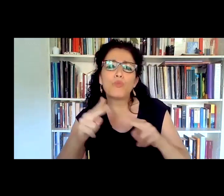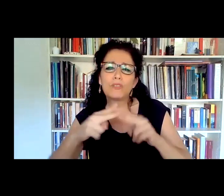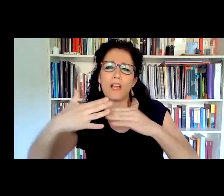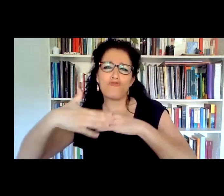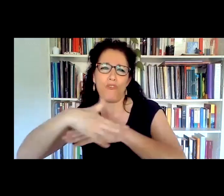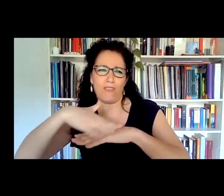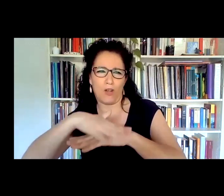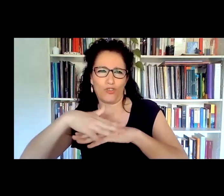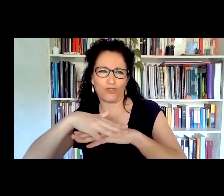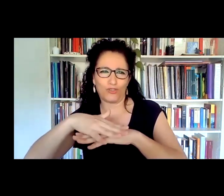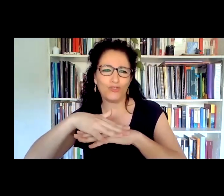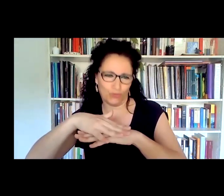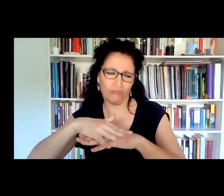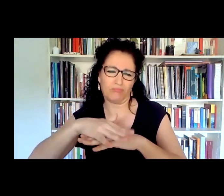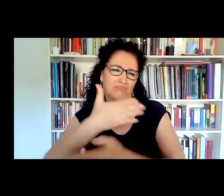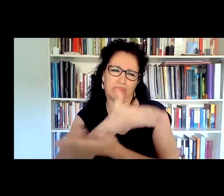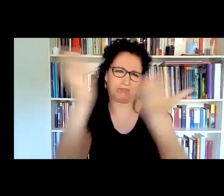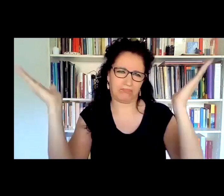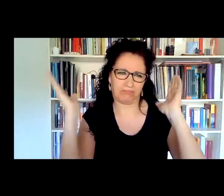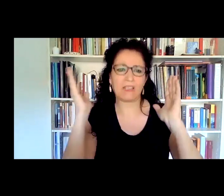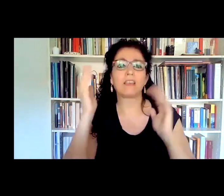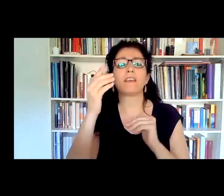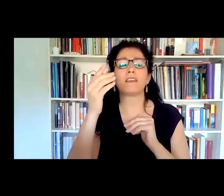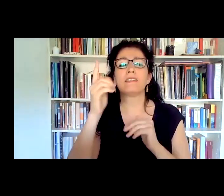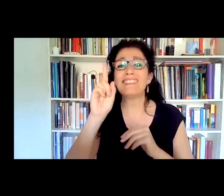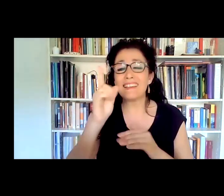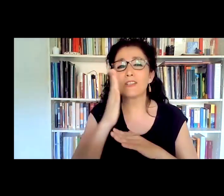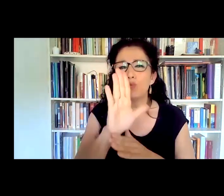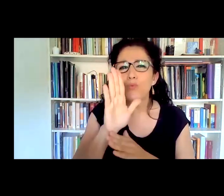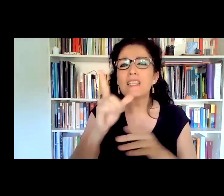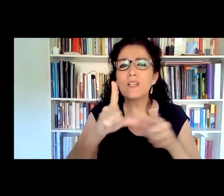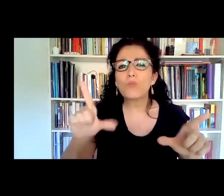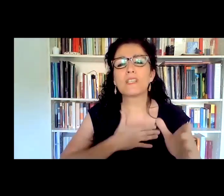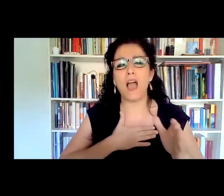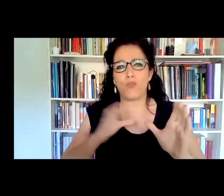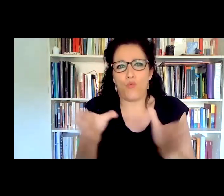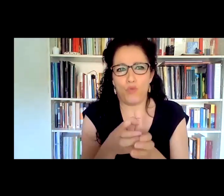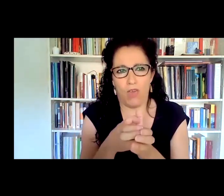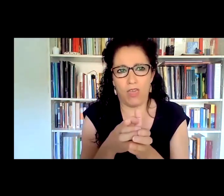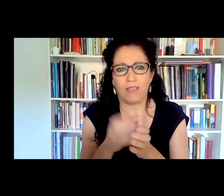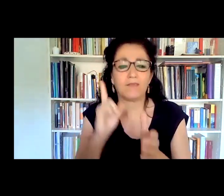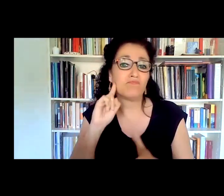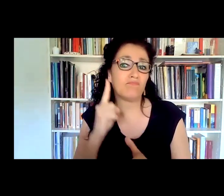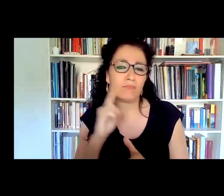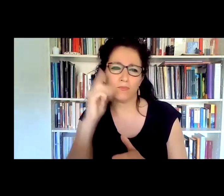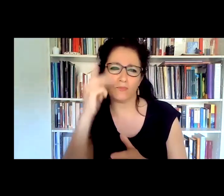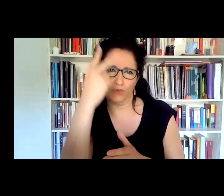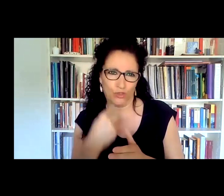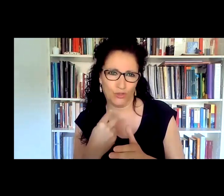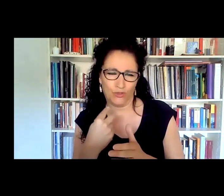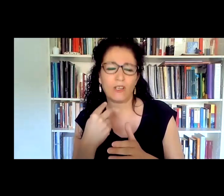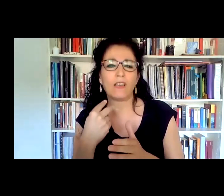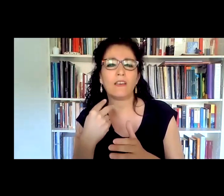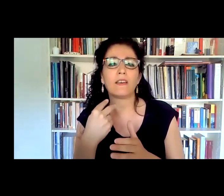producción artística y literaria, actitudes y políticas de los gobiernos y de las instituciones, actitudes de los miembros de